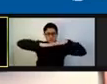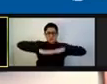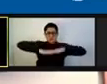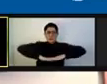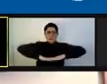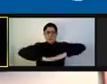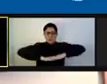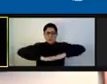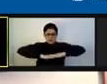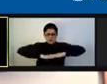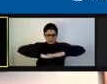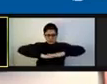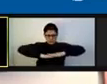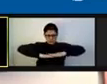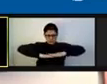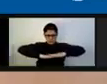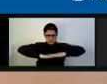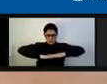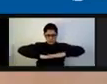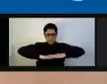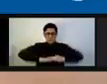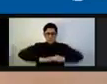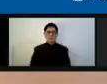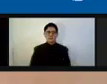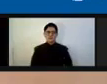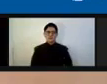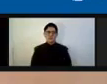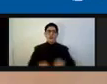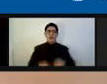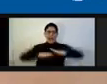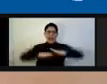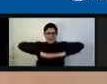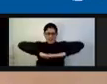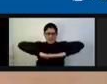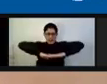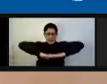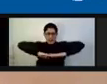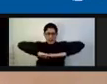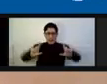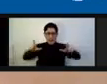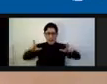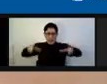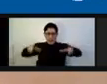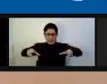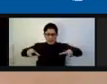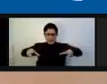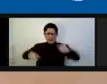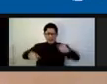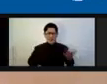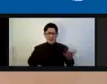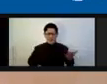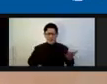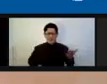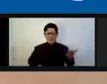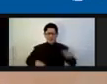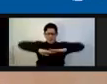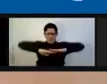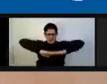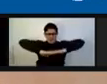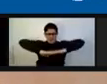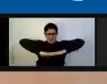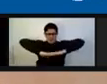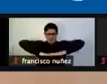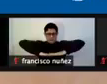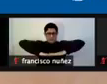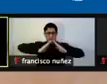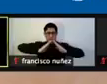Una cámara magmática es una estructura que está como debajo de un volcán. Claro, claro,